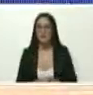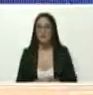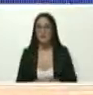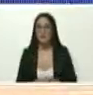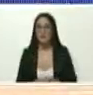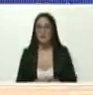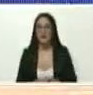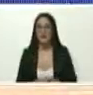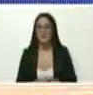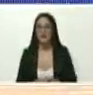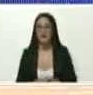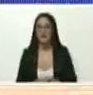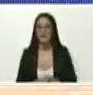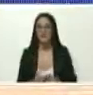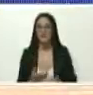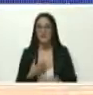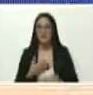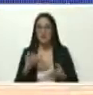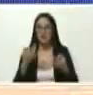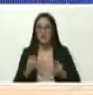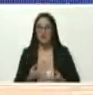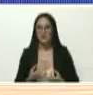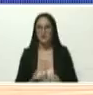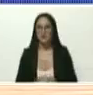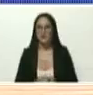Yo le decía, y estoy convencido,